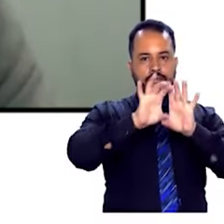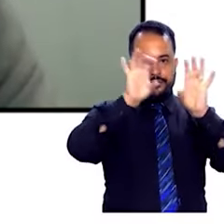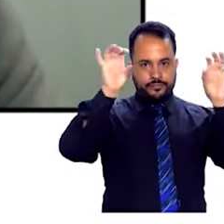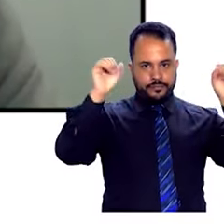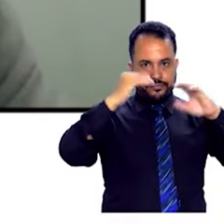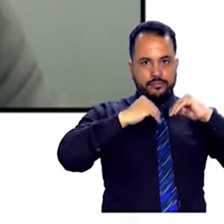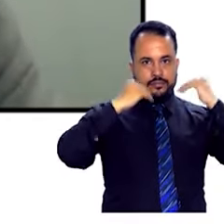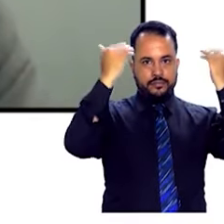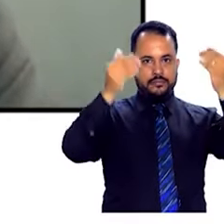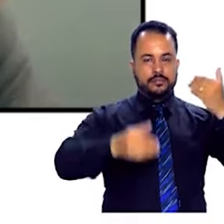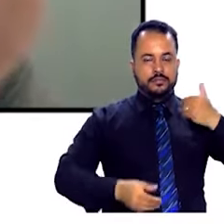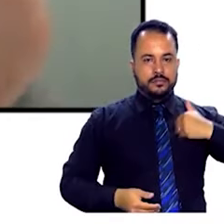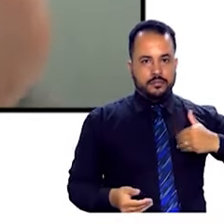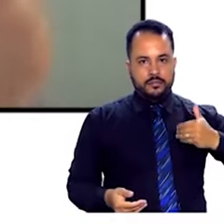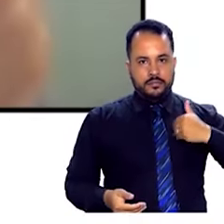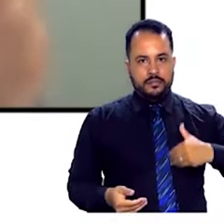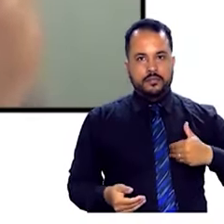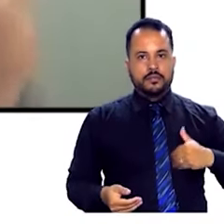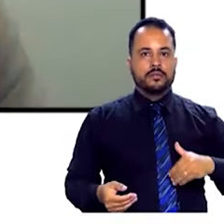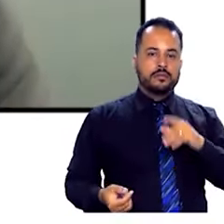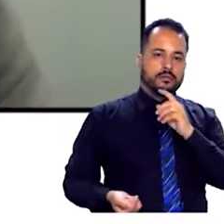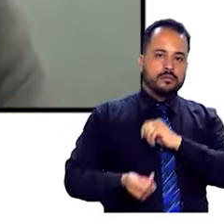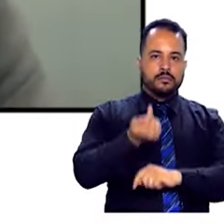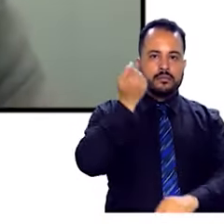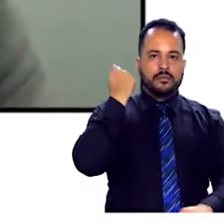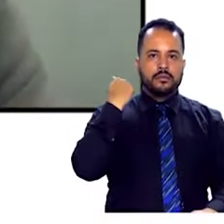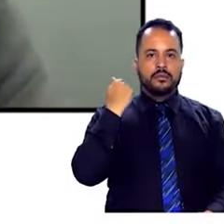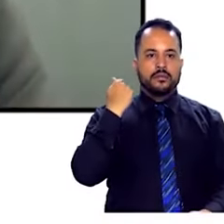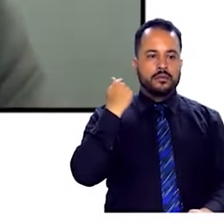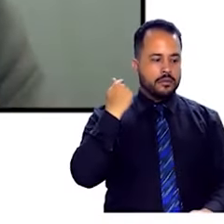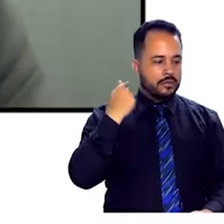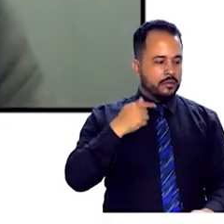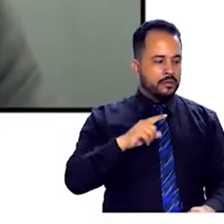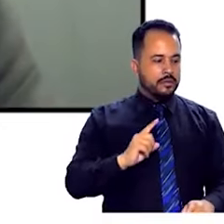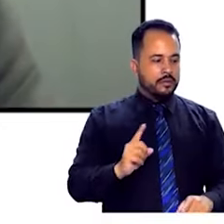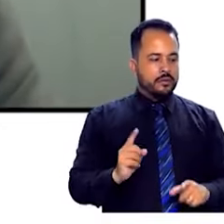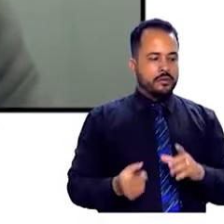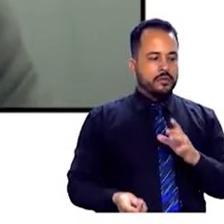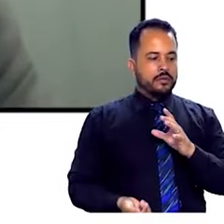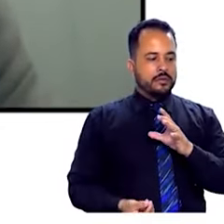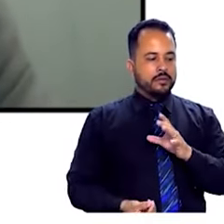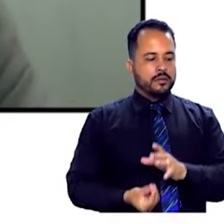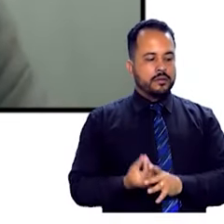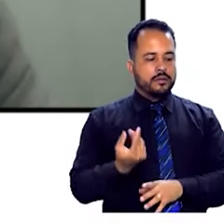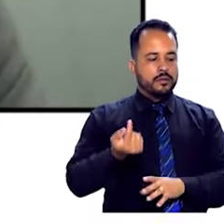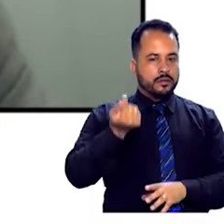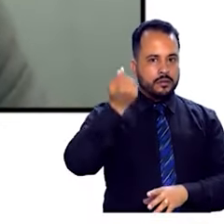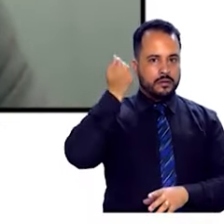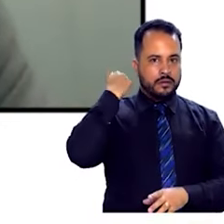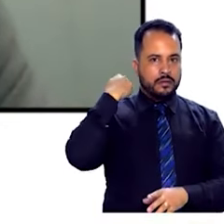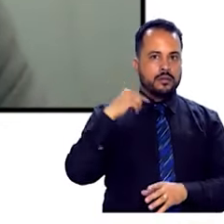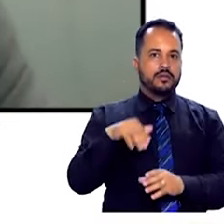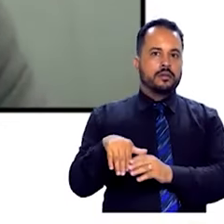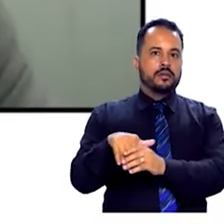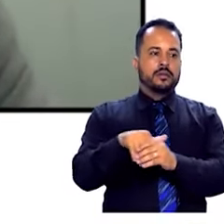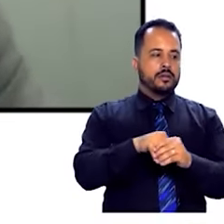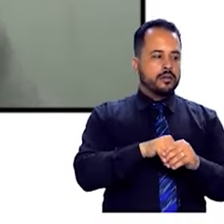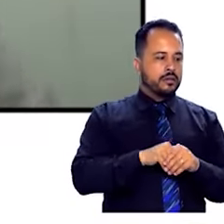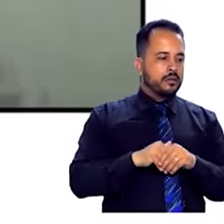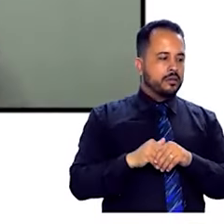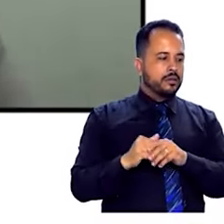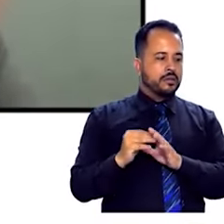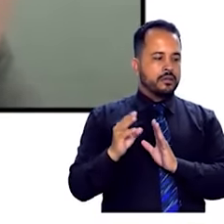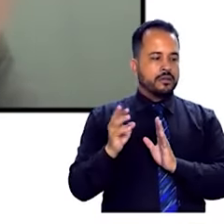en una acordada no ha dicho como la regla 10 americana estas Son reglas Que gobiernan el uso delar aun me